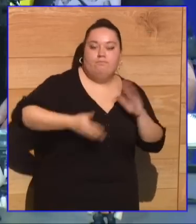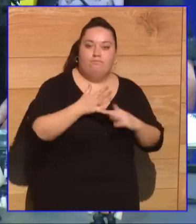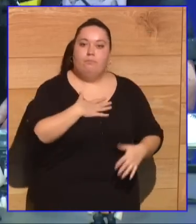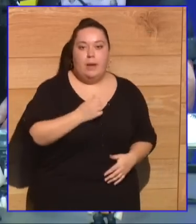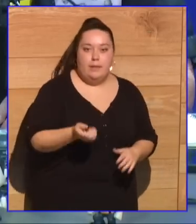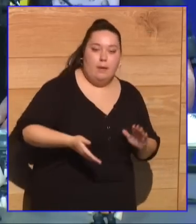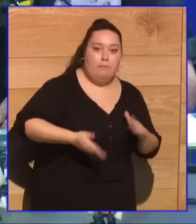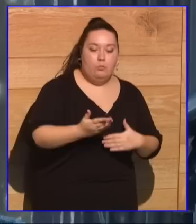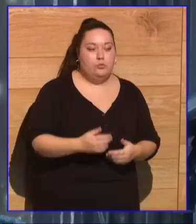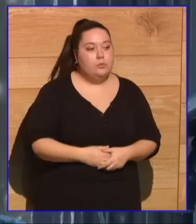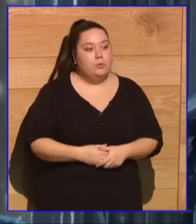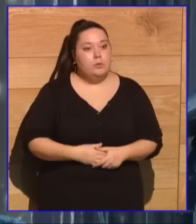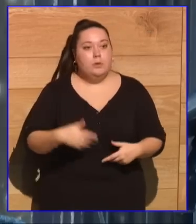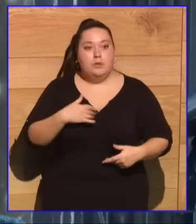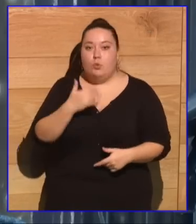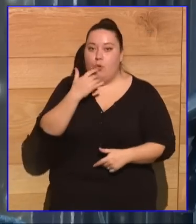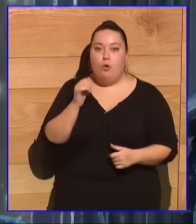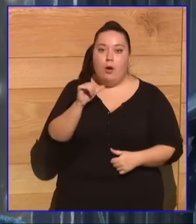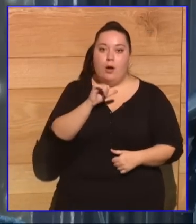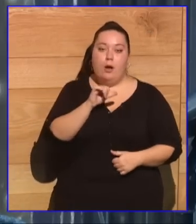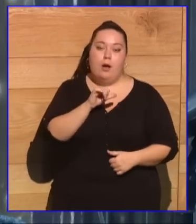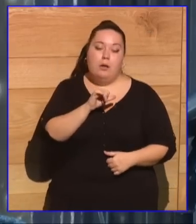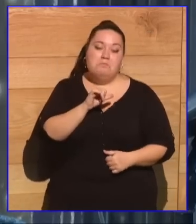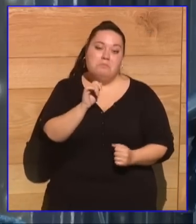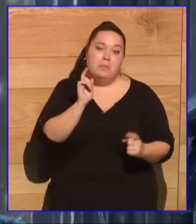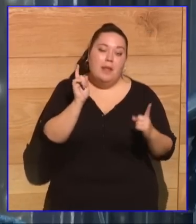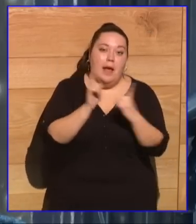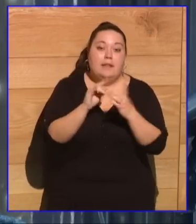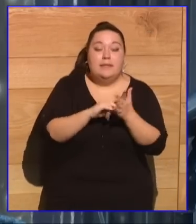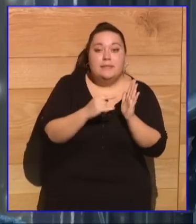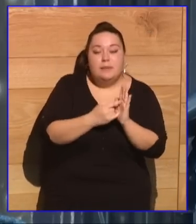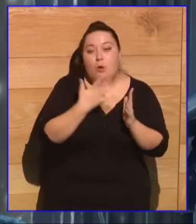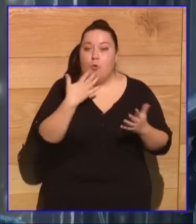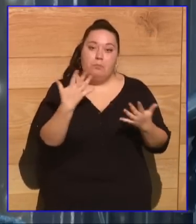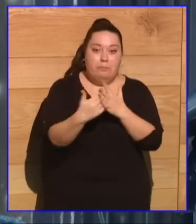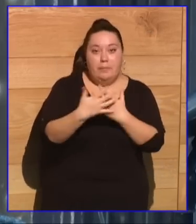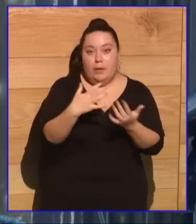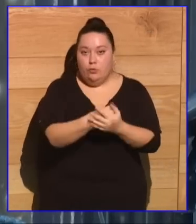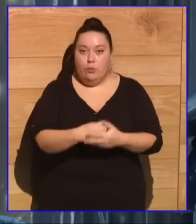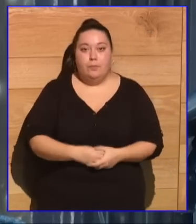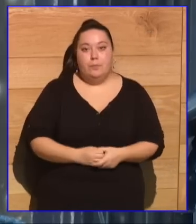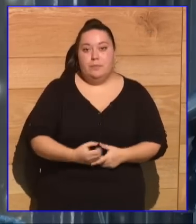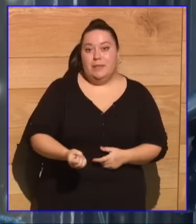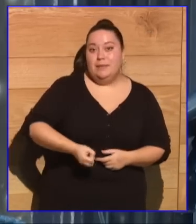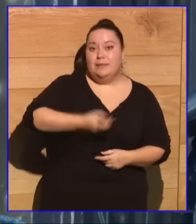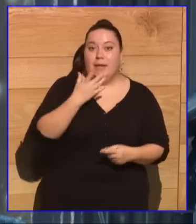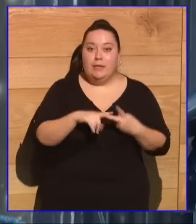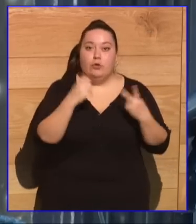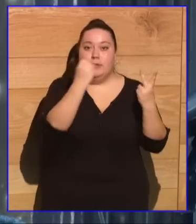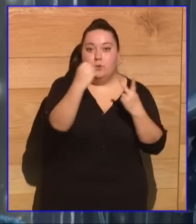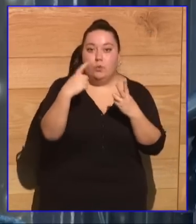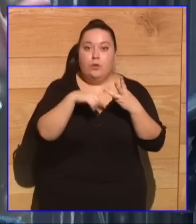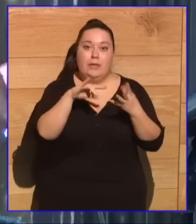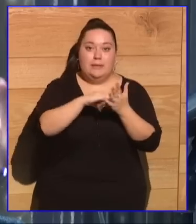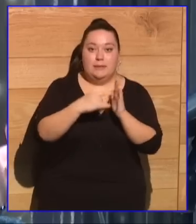claramente es una llamativo. peli antisistema / instituto. O sea, aquí lo mezcla todo. O sea, mete lo del talento, lo de la institución y